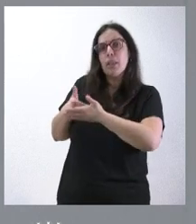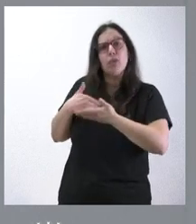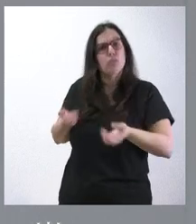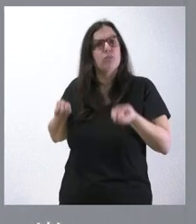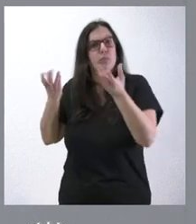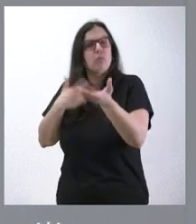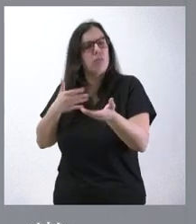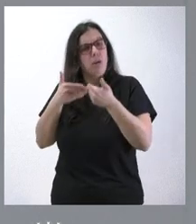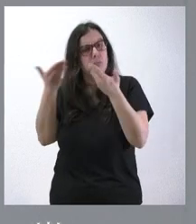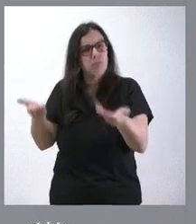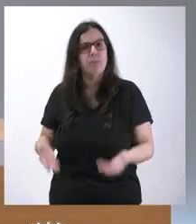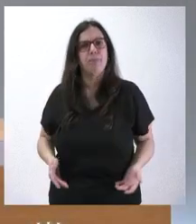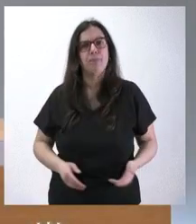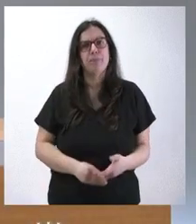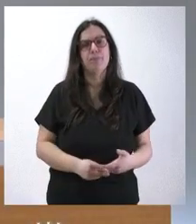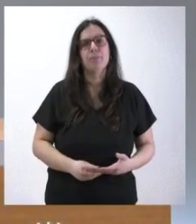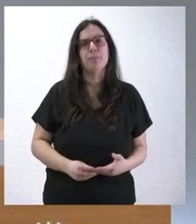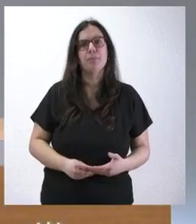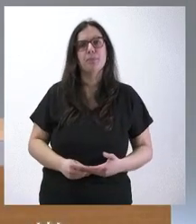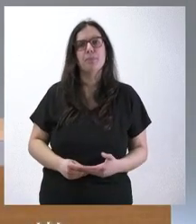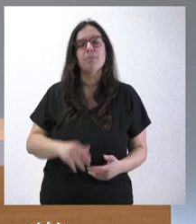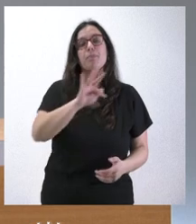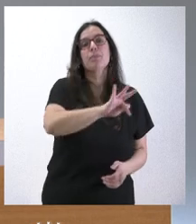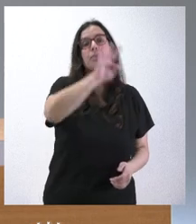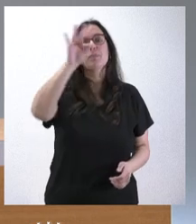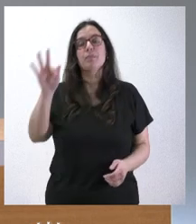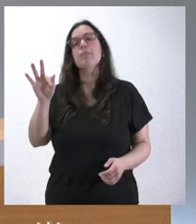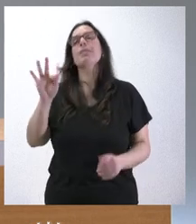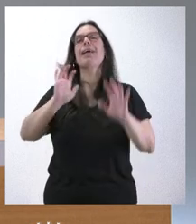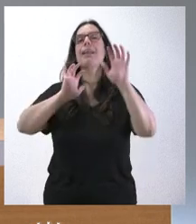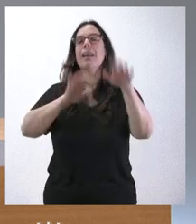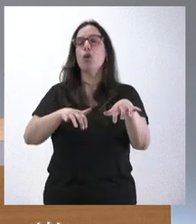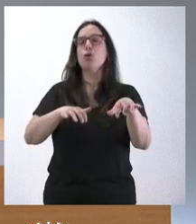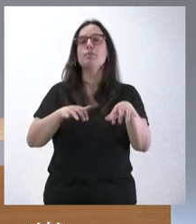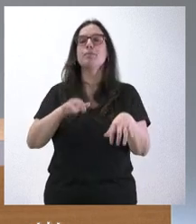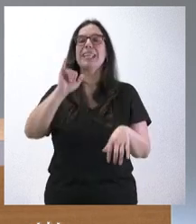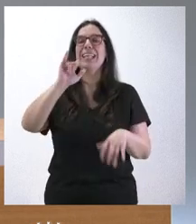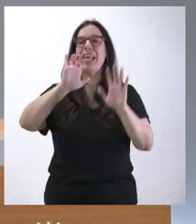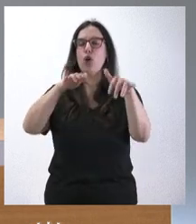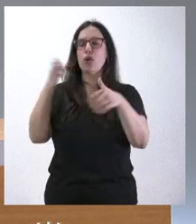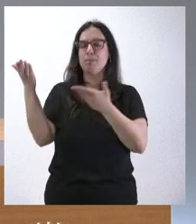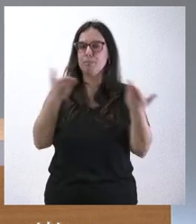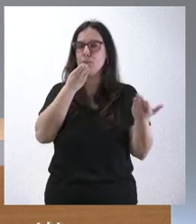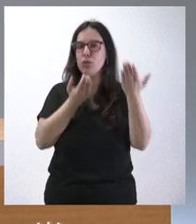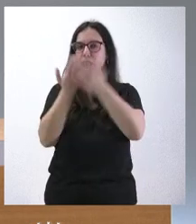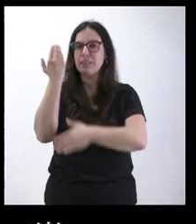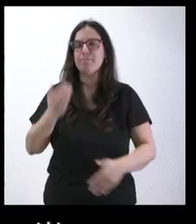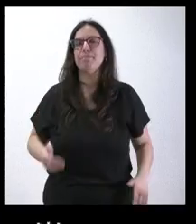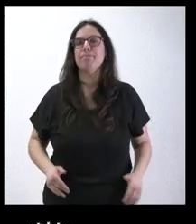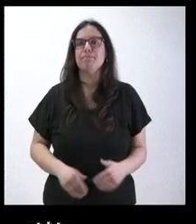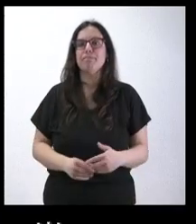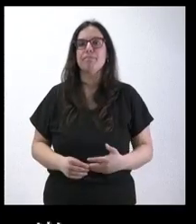poderlo aportar continuamos ahora en León Carlos Domínguez de y león adelante Buenos